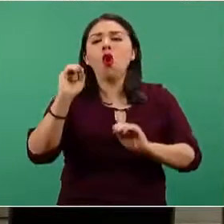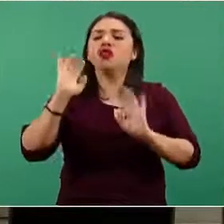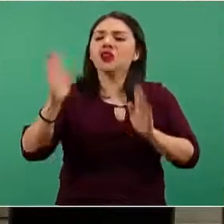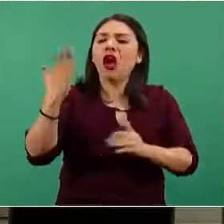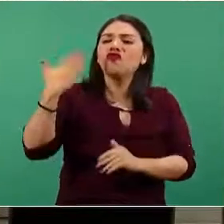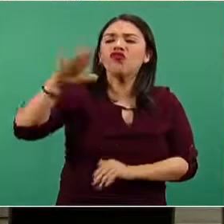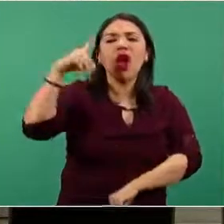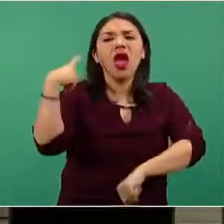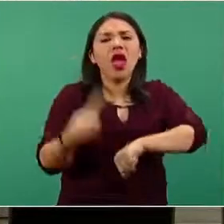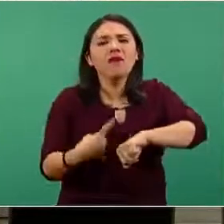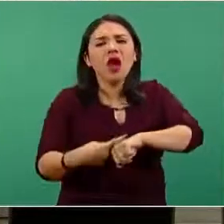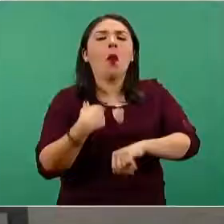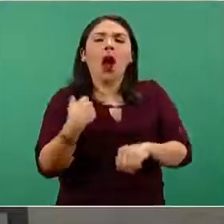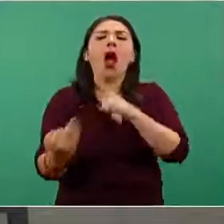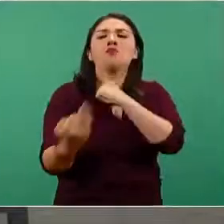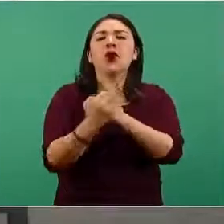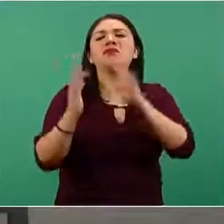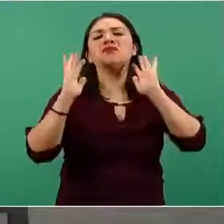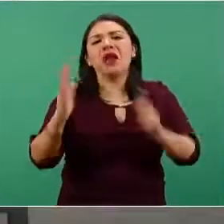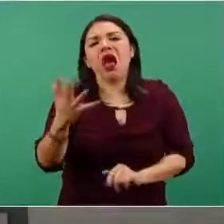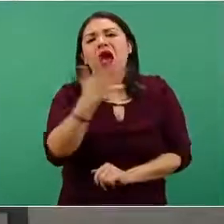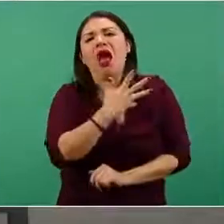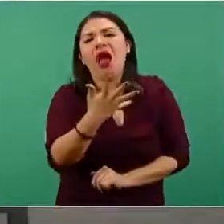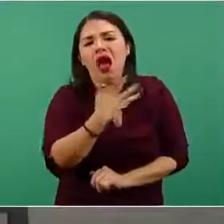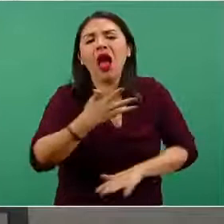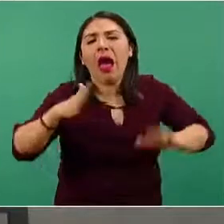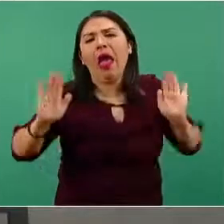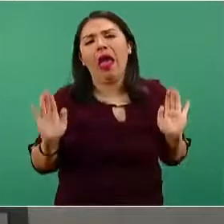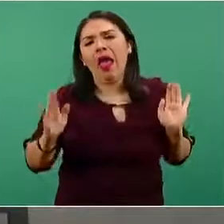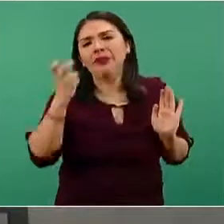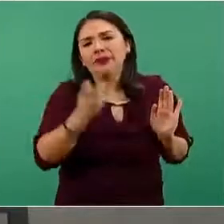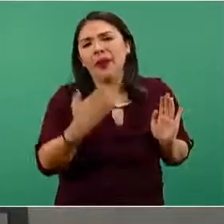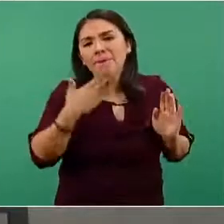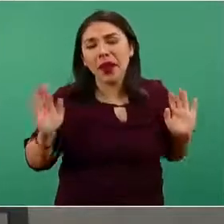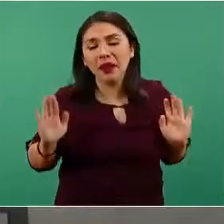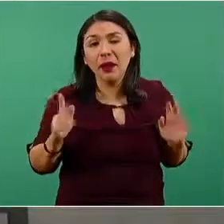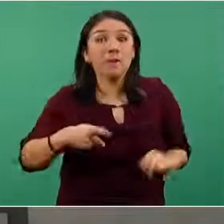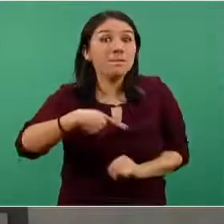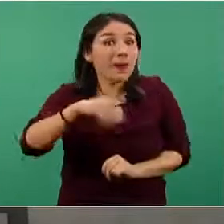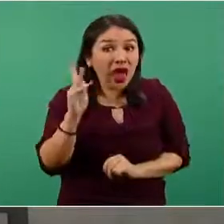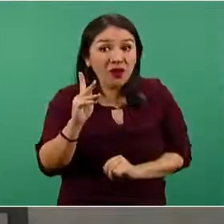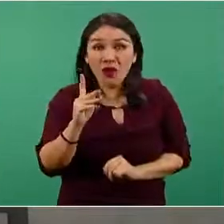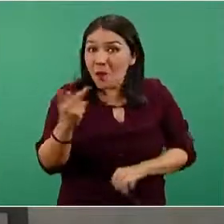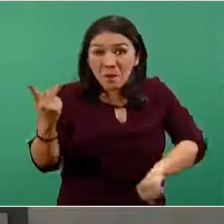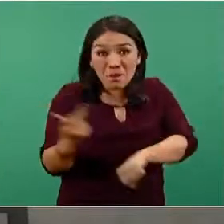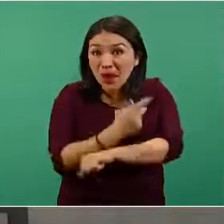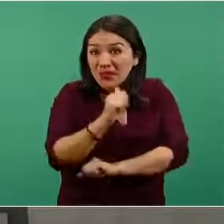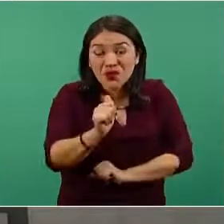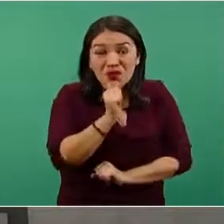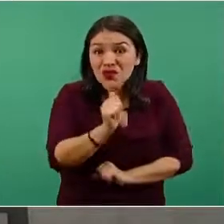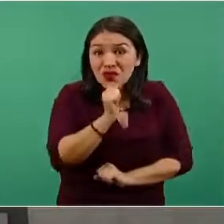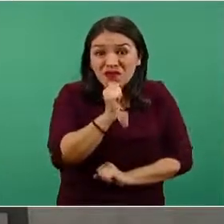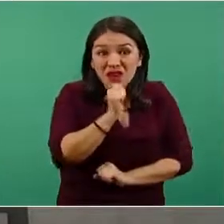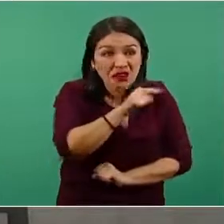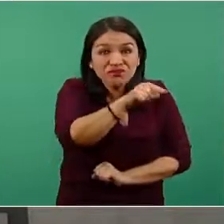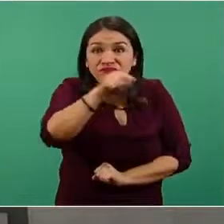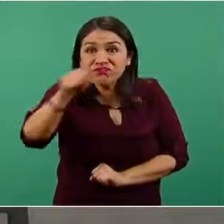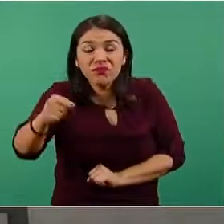caso, o que se hayan sido vacunadas, como es el caso de algunas personas. Pero mientras eso no ocurra, mientras no